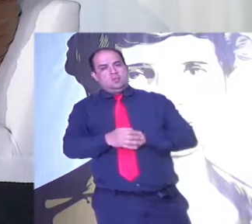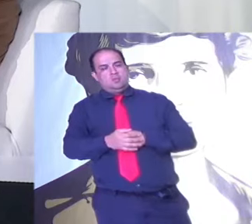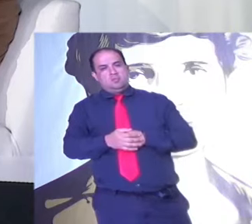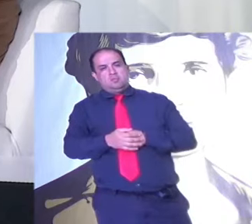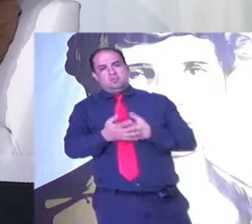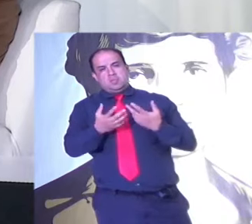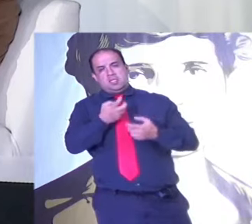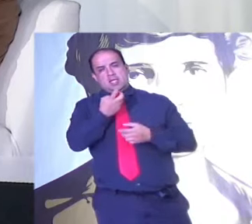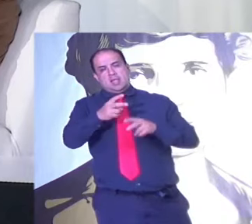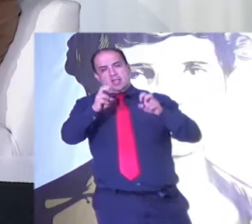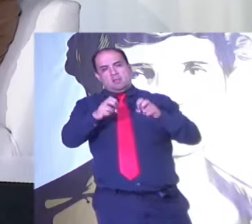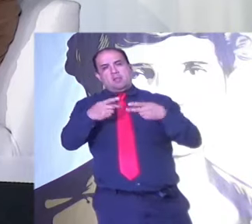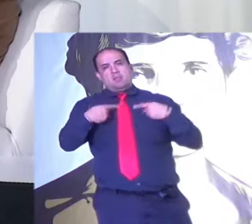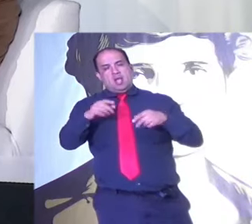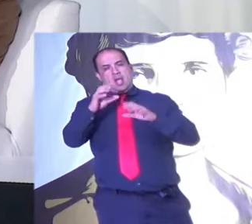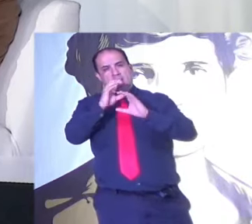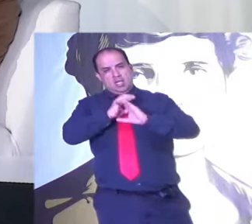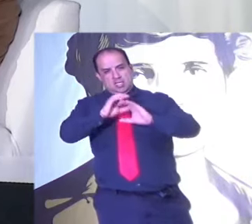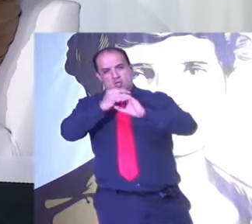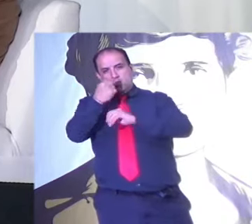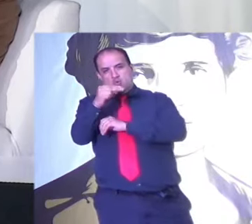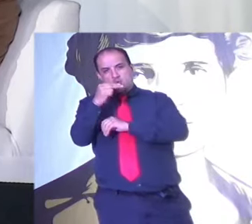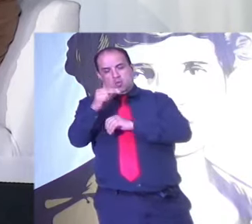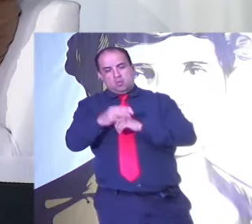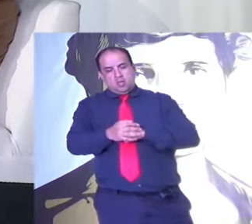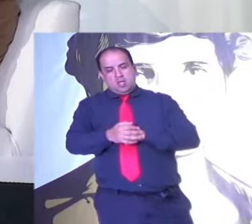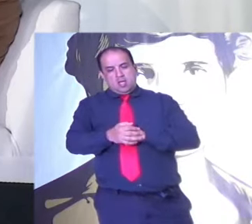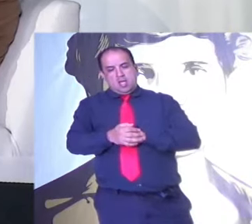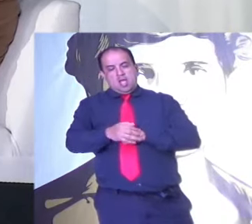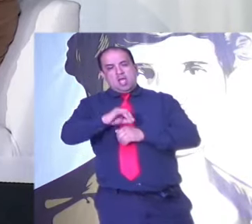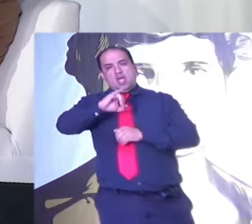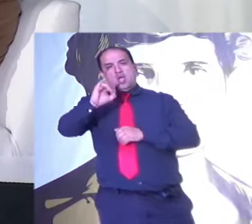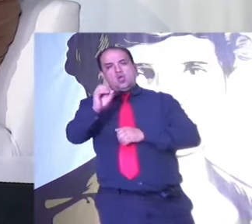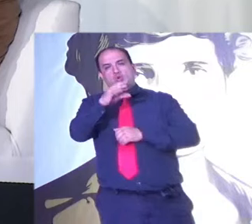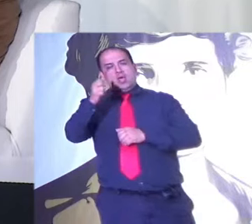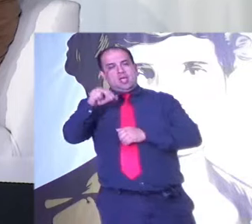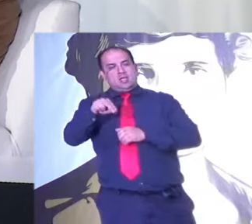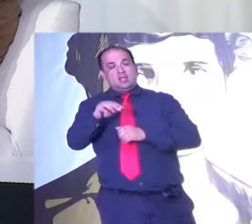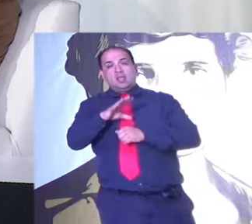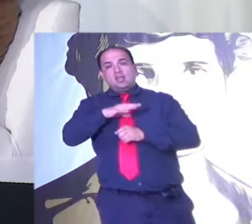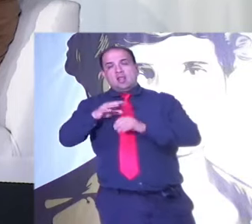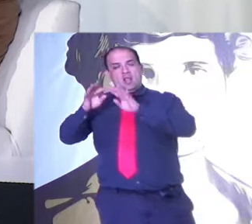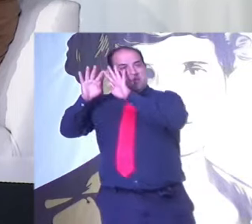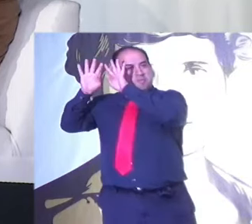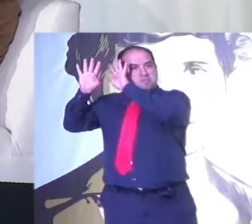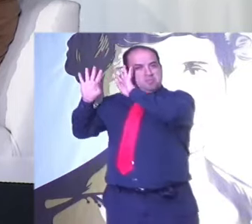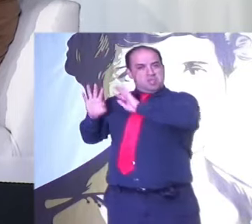una persona cantante que se llamaba el Tigre Joan y tenía una manta atrás que decía